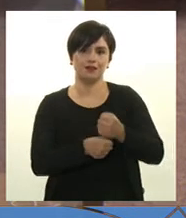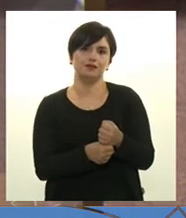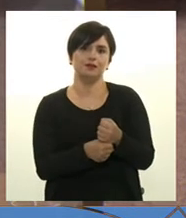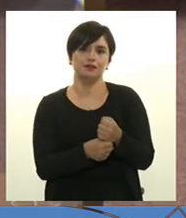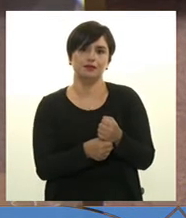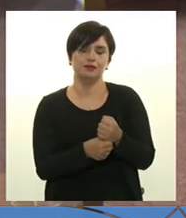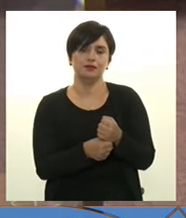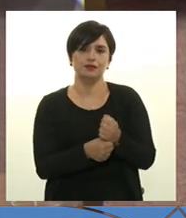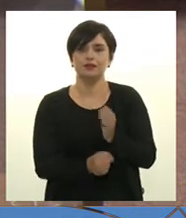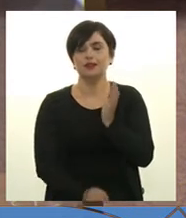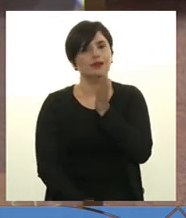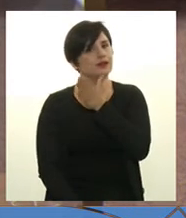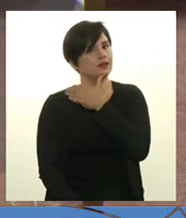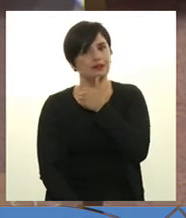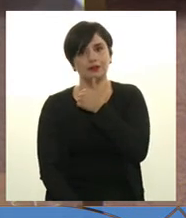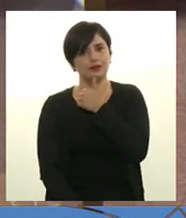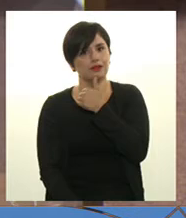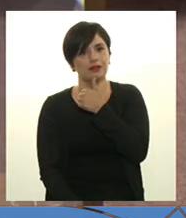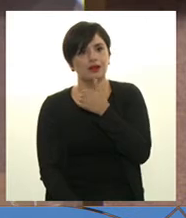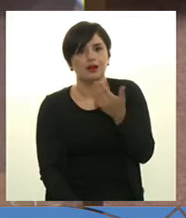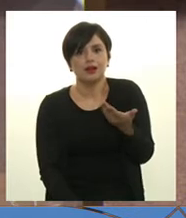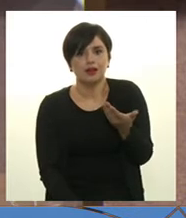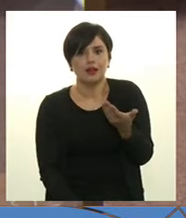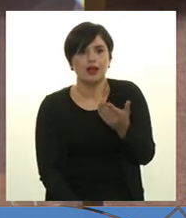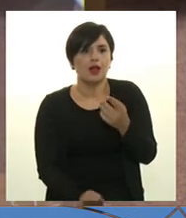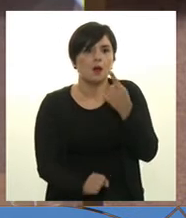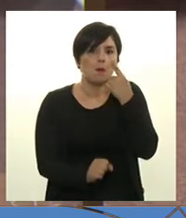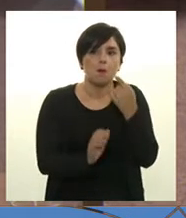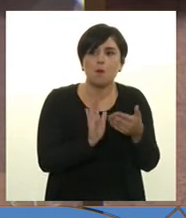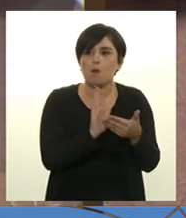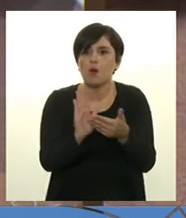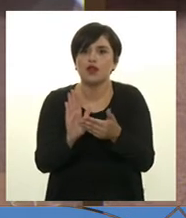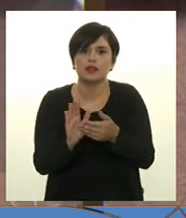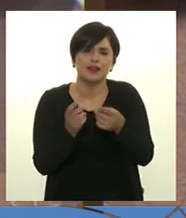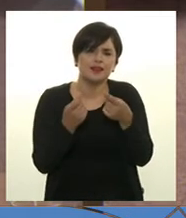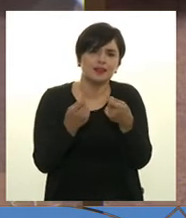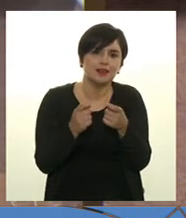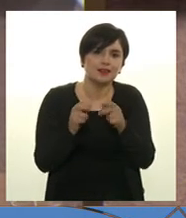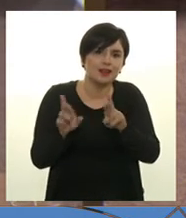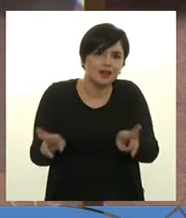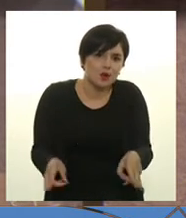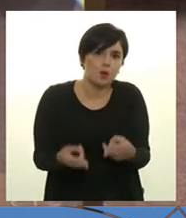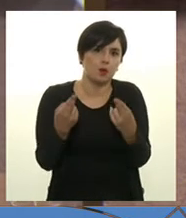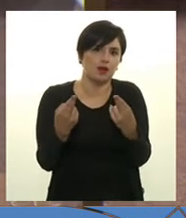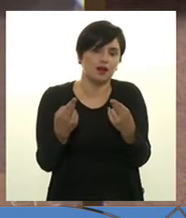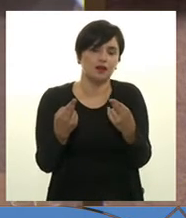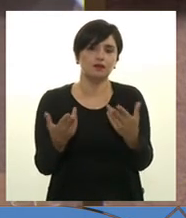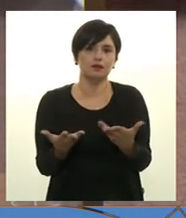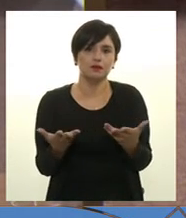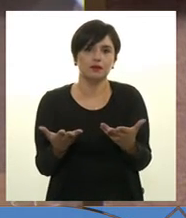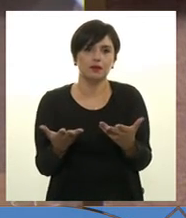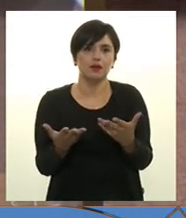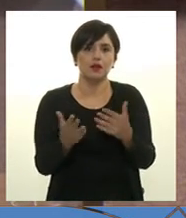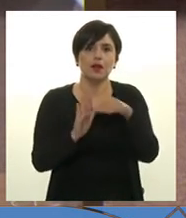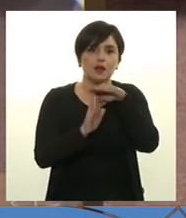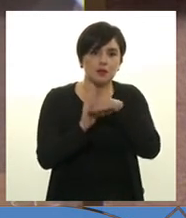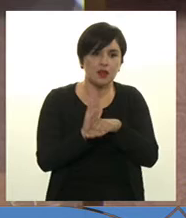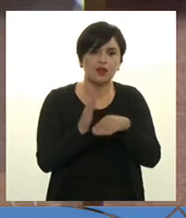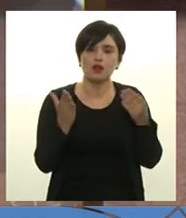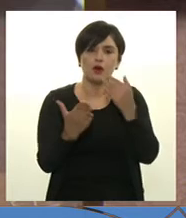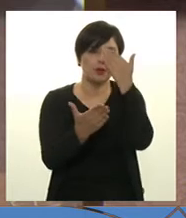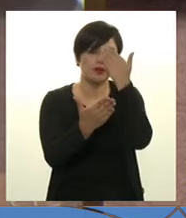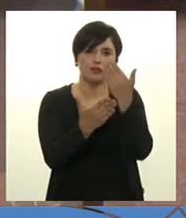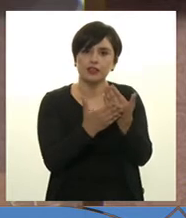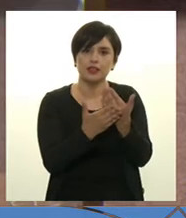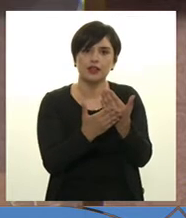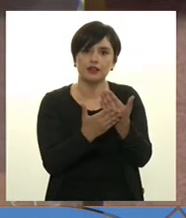no hay signos de recuperación ni siquiera de intentar recuperar ni de medidas que estén se estén estudiando para enfrentar este drama